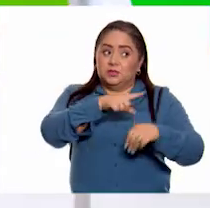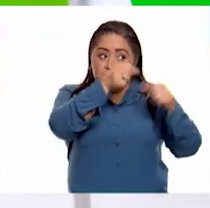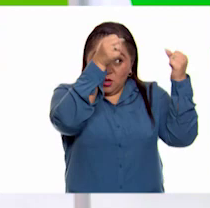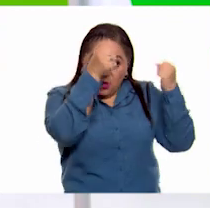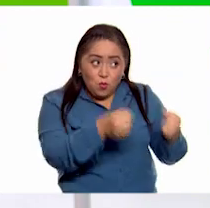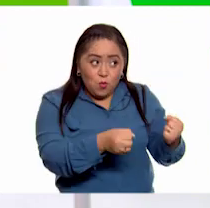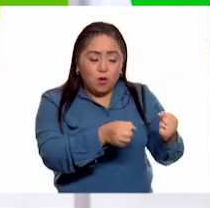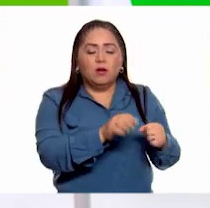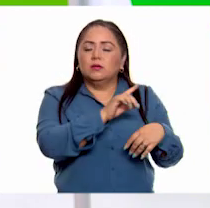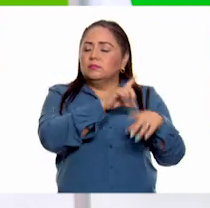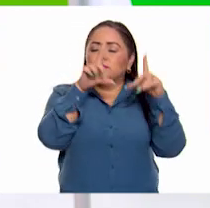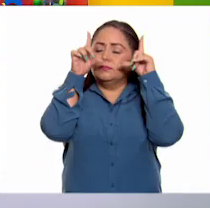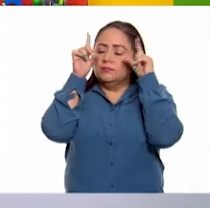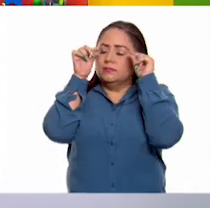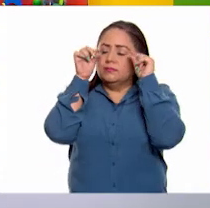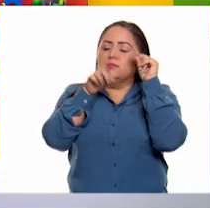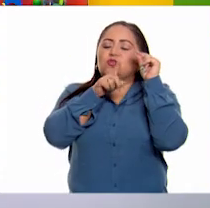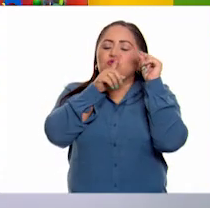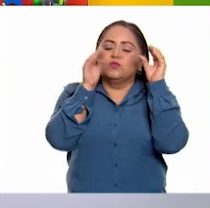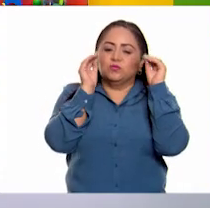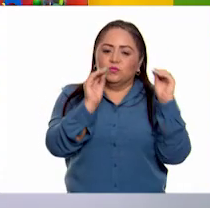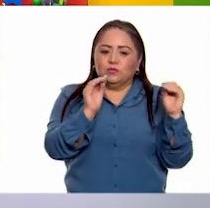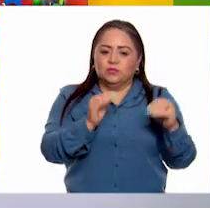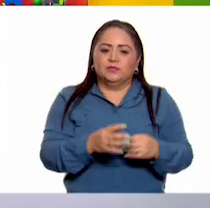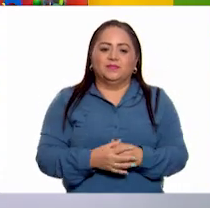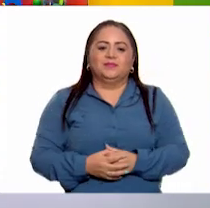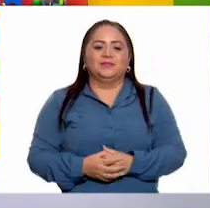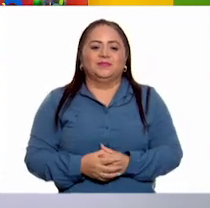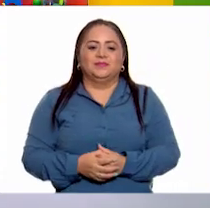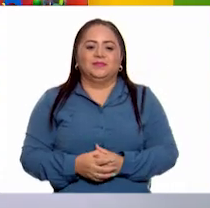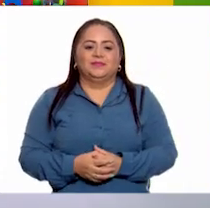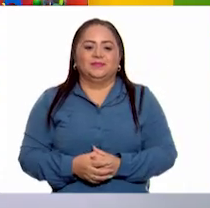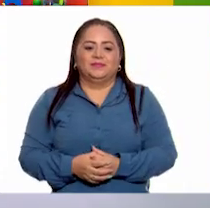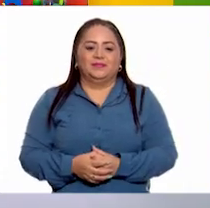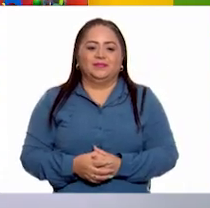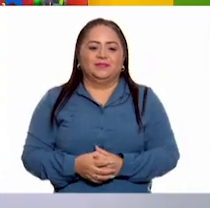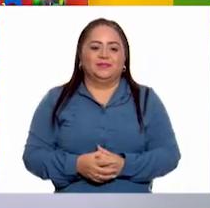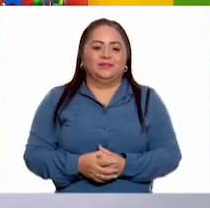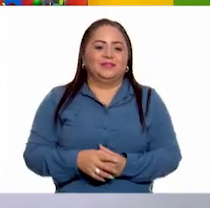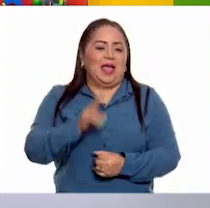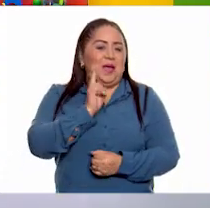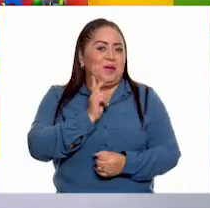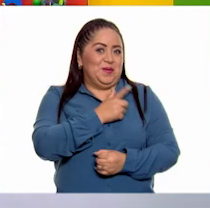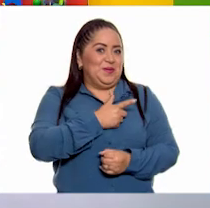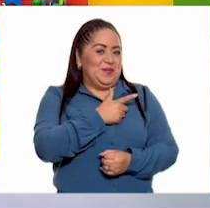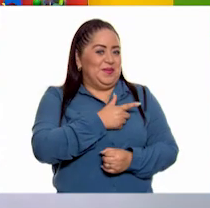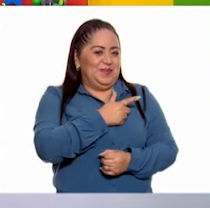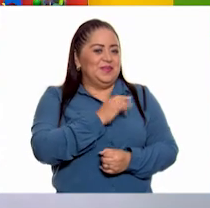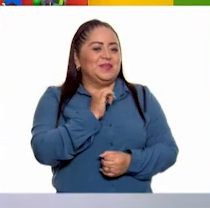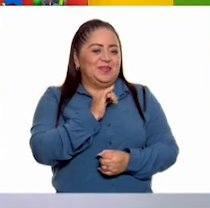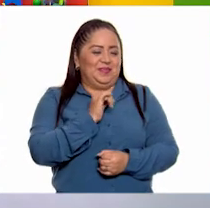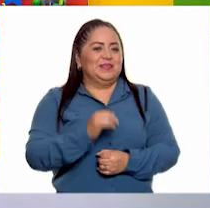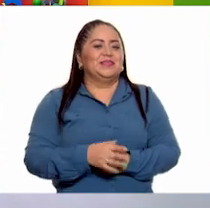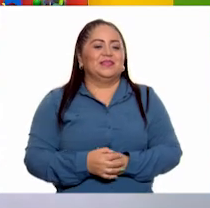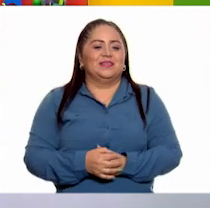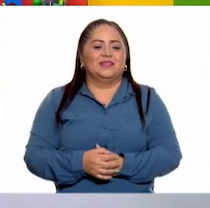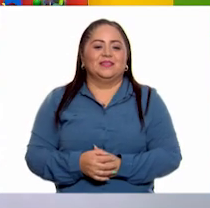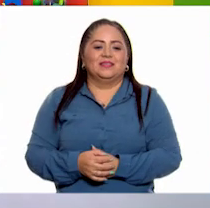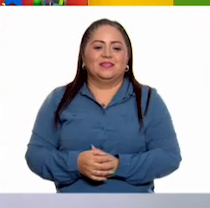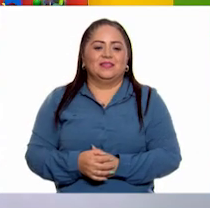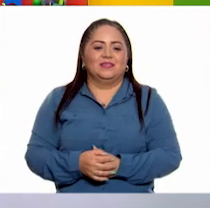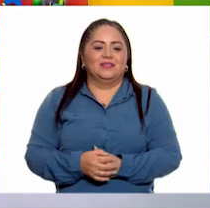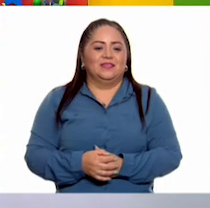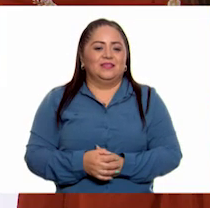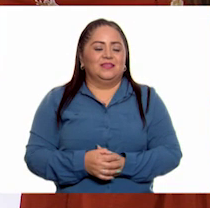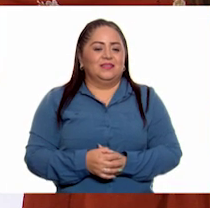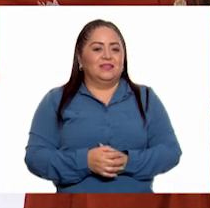lo prometo. Ahí quédate quieta. Ahí quédate quieta. ¡Ay! Estoy segura que te va a encantar. ¡Te va a encantar! Sí. A la de